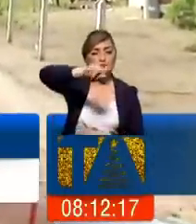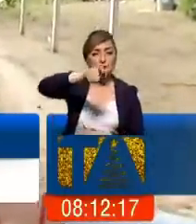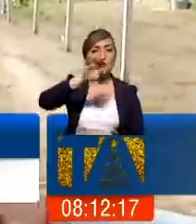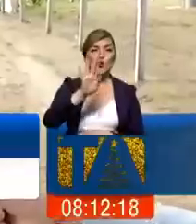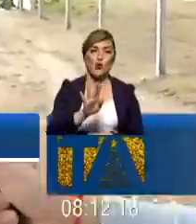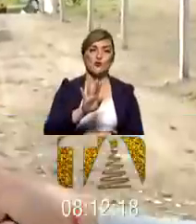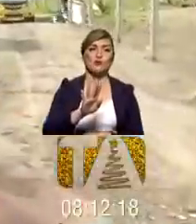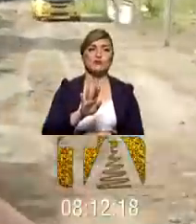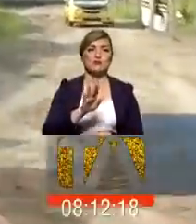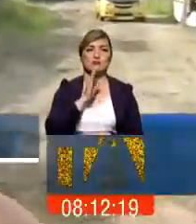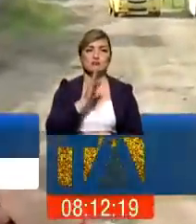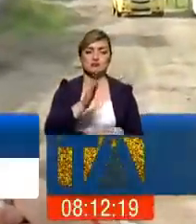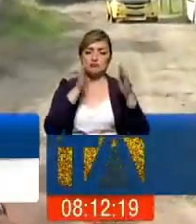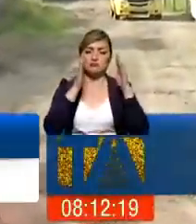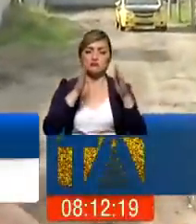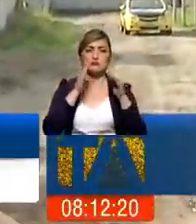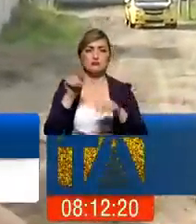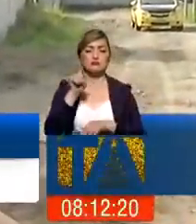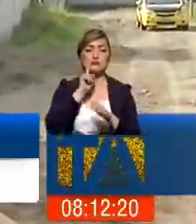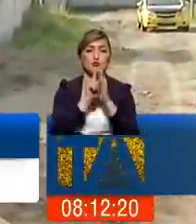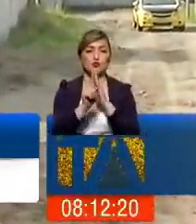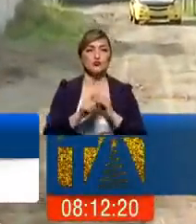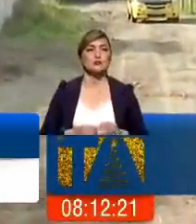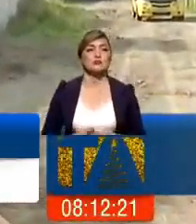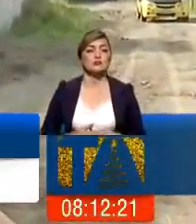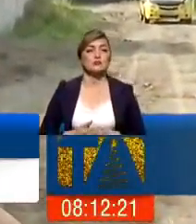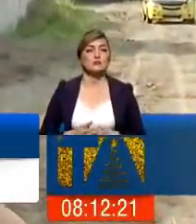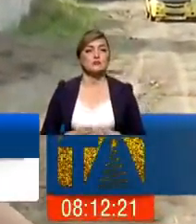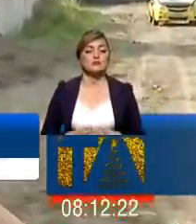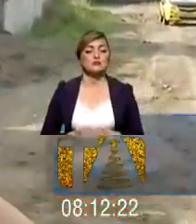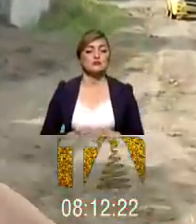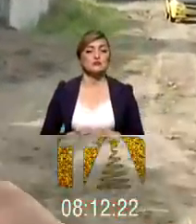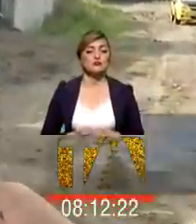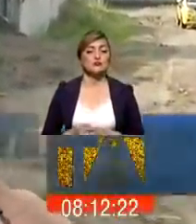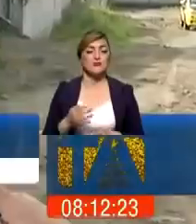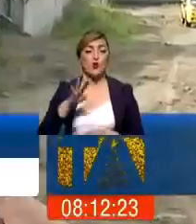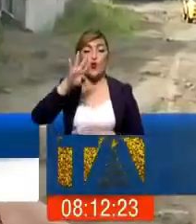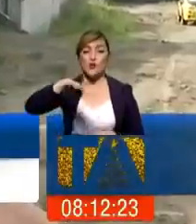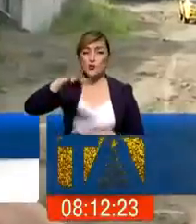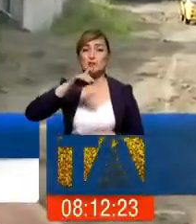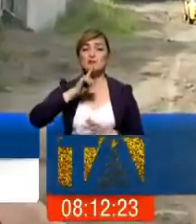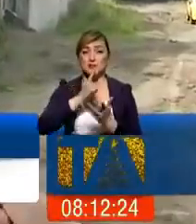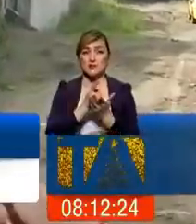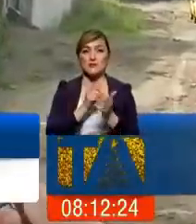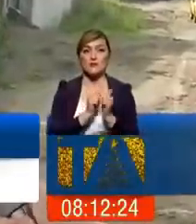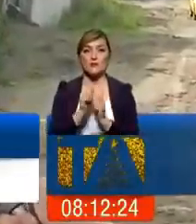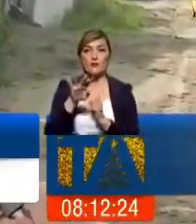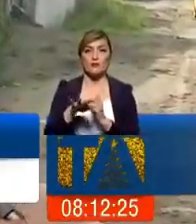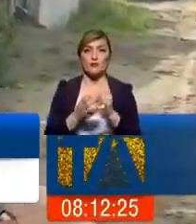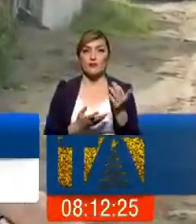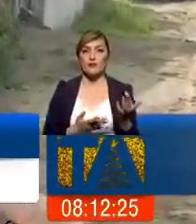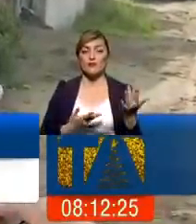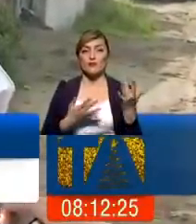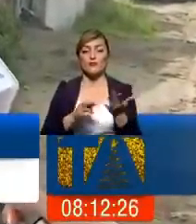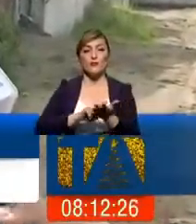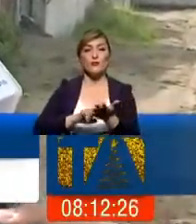esta apertura que nos ha dado para hacer esta respectiva denuncia. Si bien es cierto, fue hace 4 meses. Ha pasado los 4 meses, se